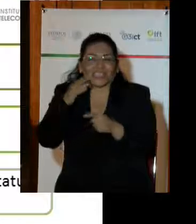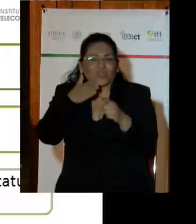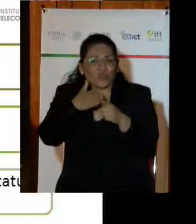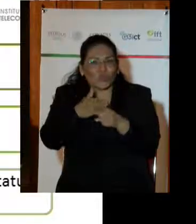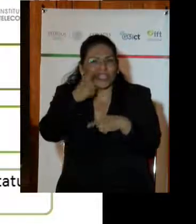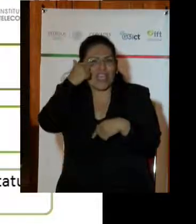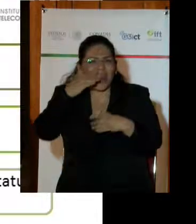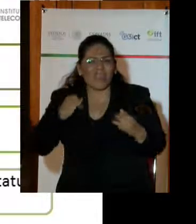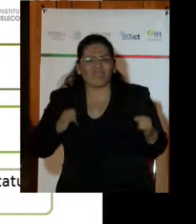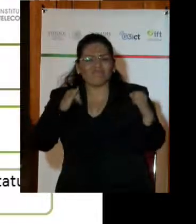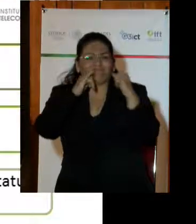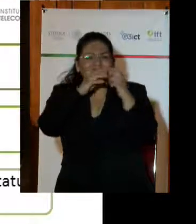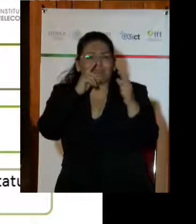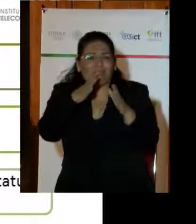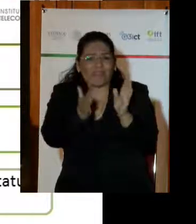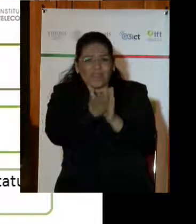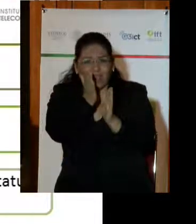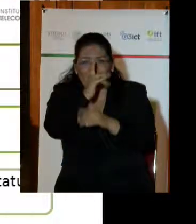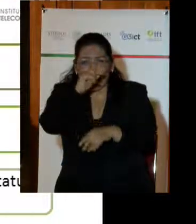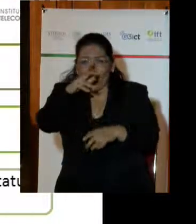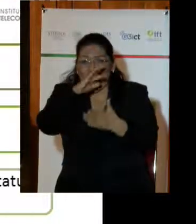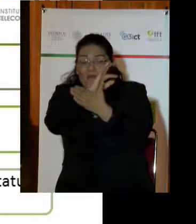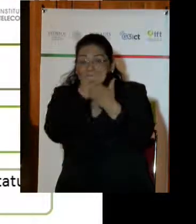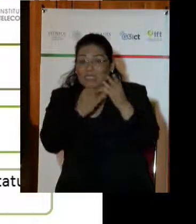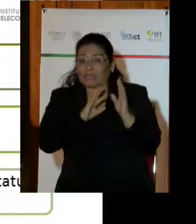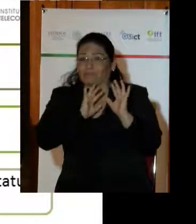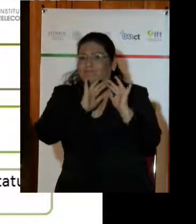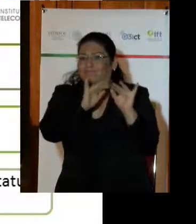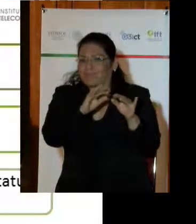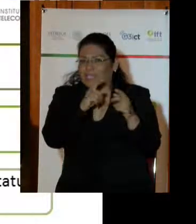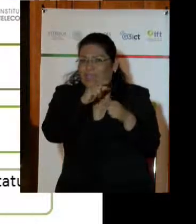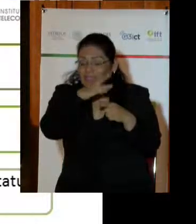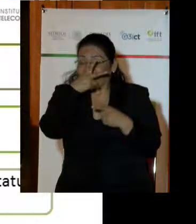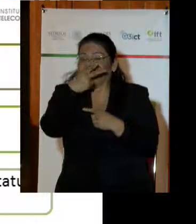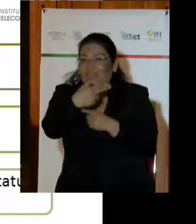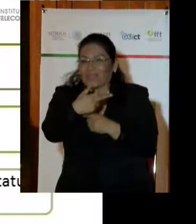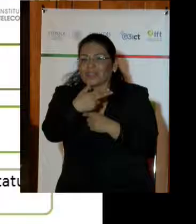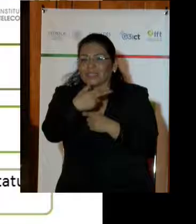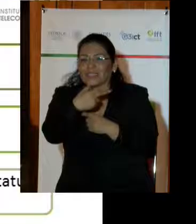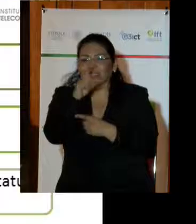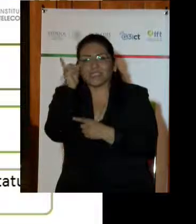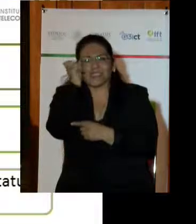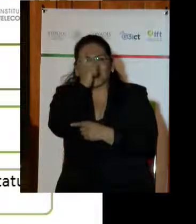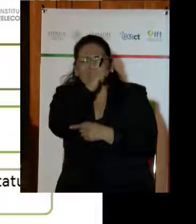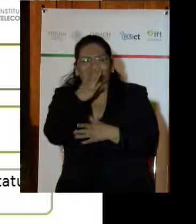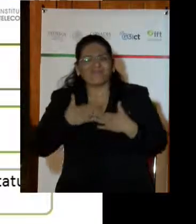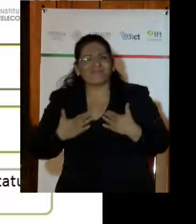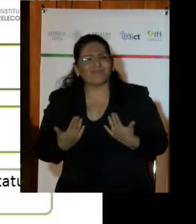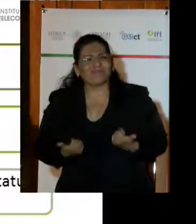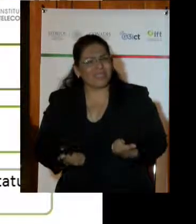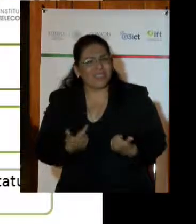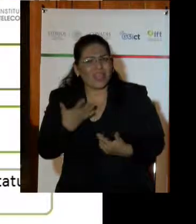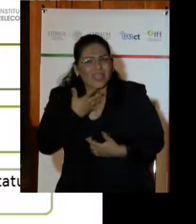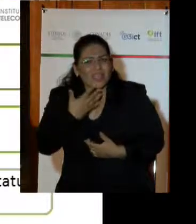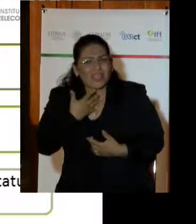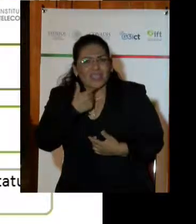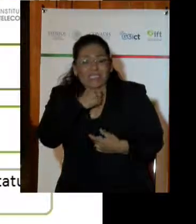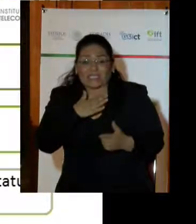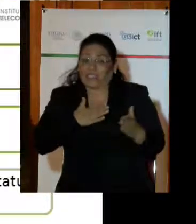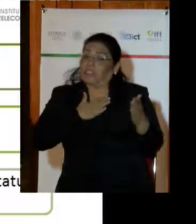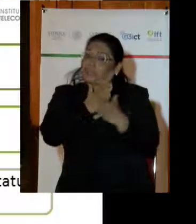las instalaciones, la factura. Las facturas también de difícil comprensión, pues tienen que hacerse